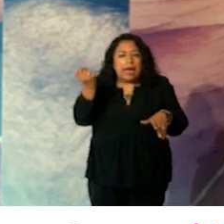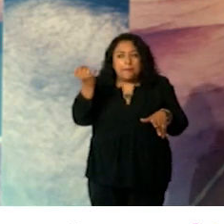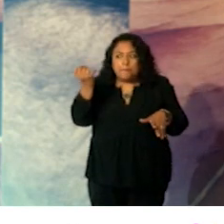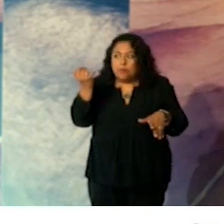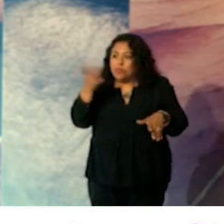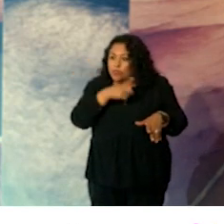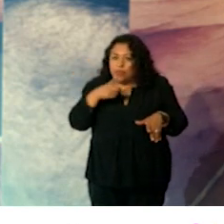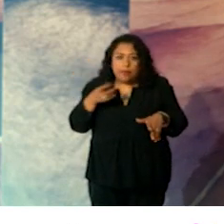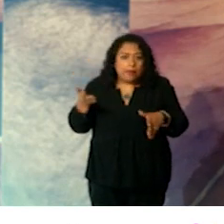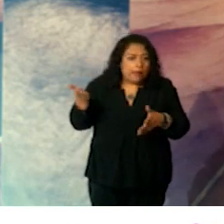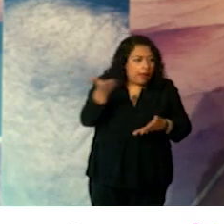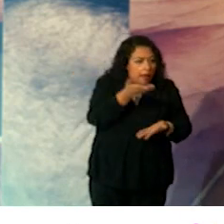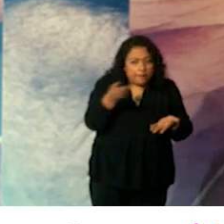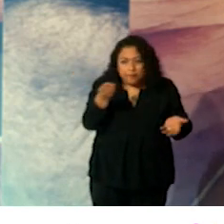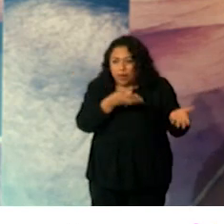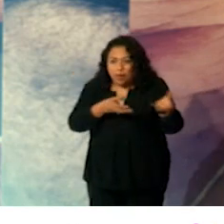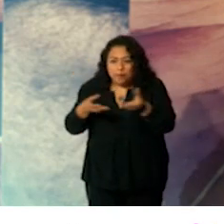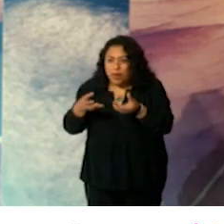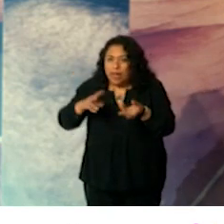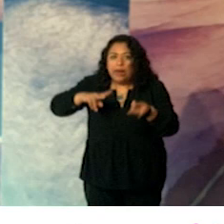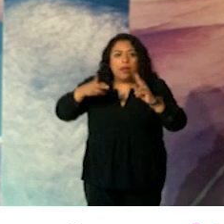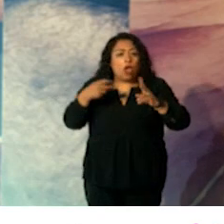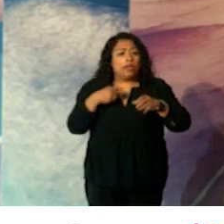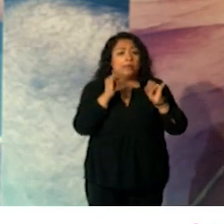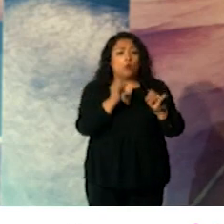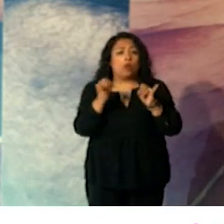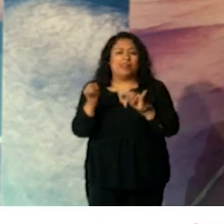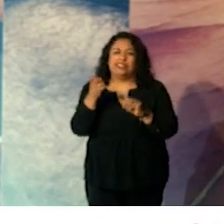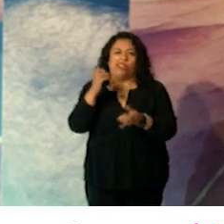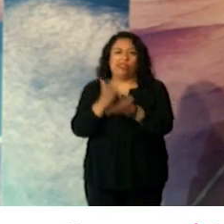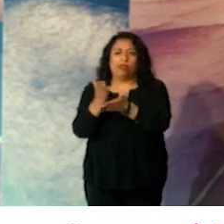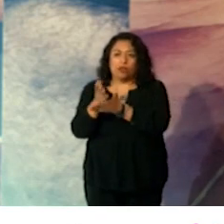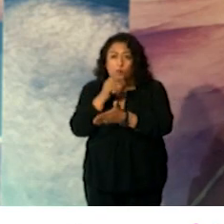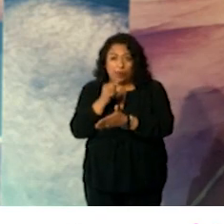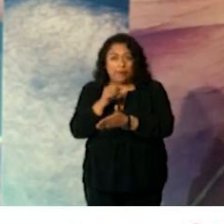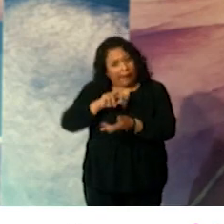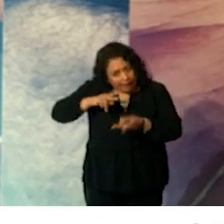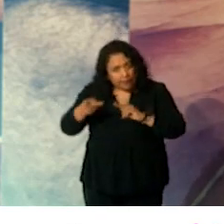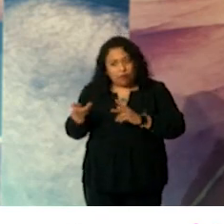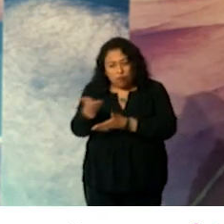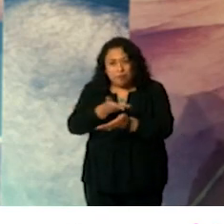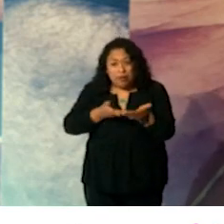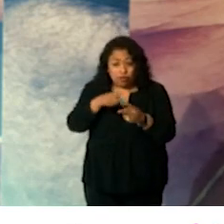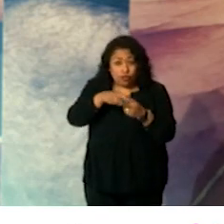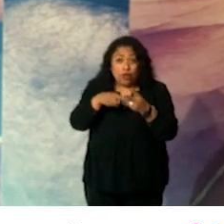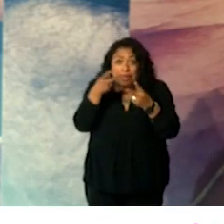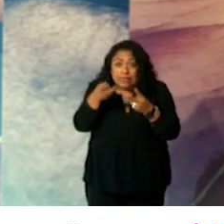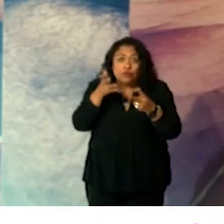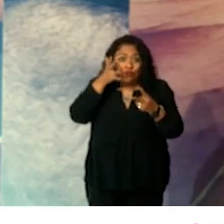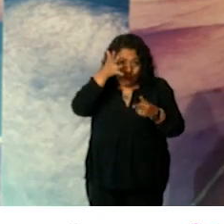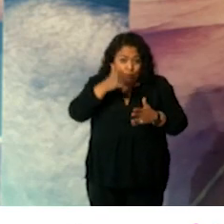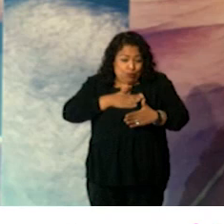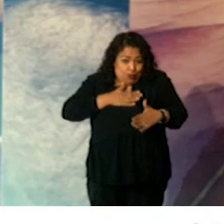colaborativo y no en un individualismo que lo acaba todo. Y esas dos cosas creo que son las que yo quiero ver en el